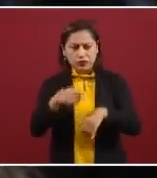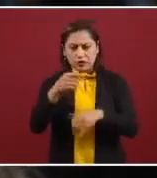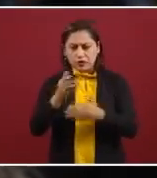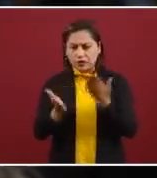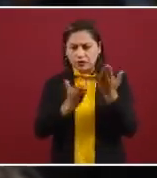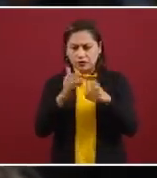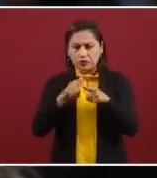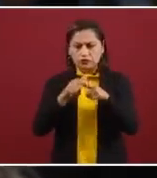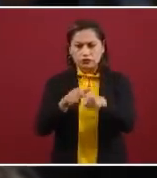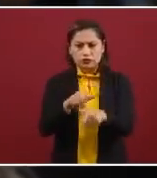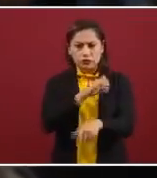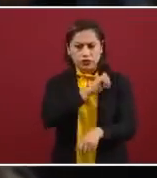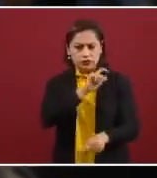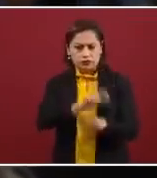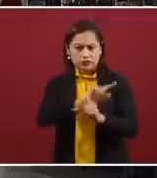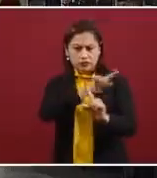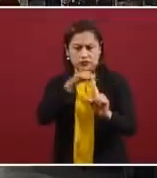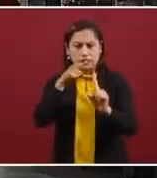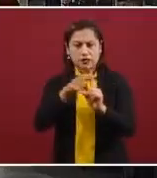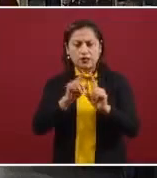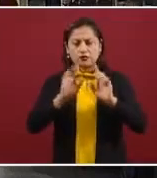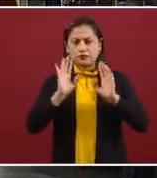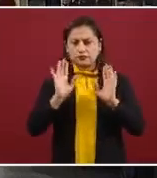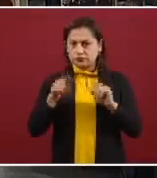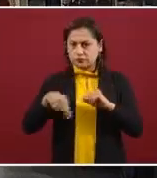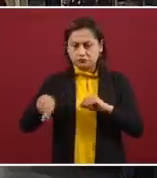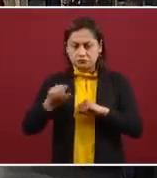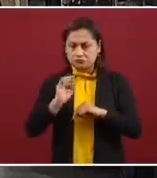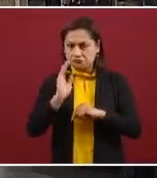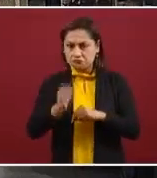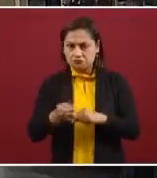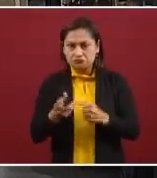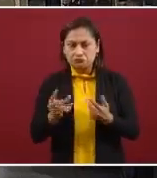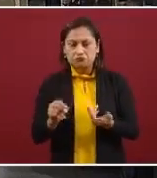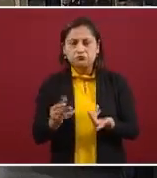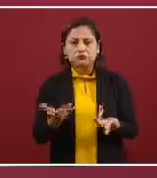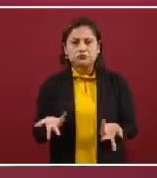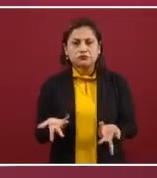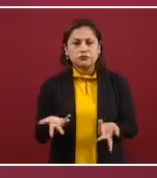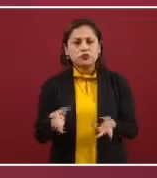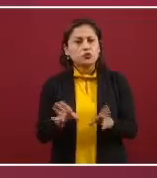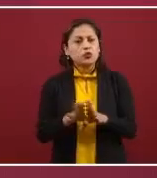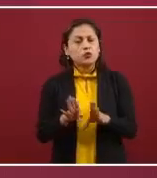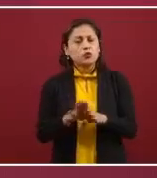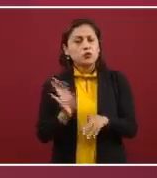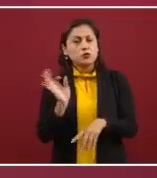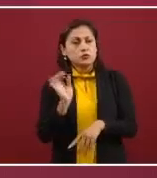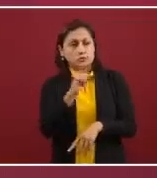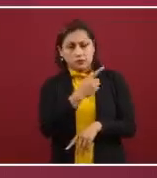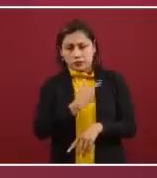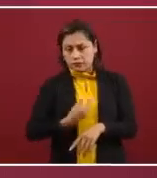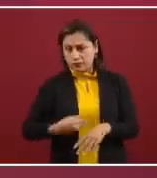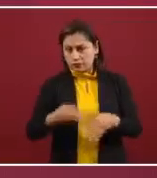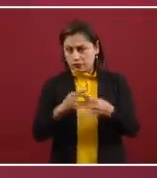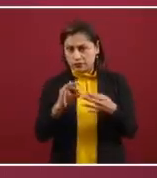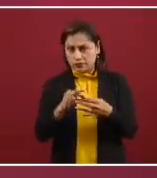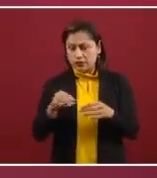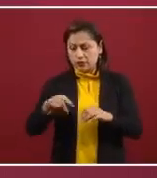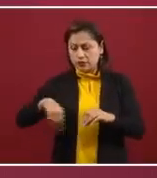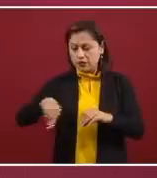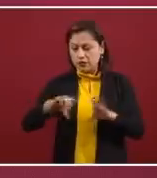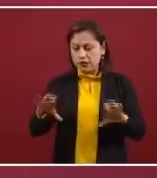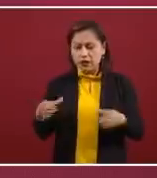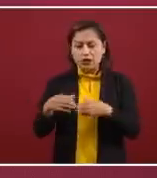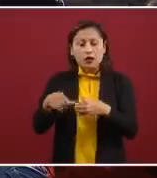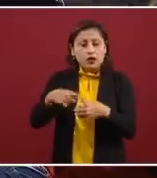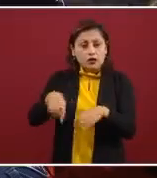Ellos plantean, y seguramente se lo van a plantear al señor presidente, que están dispuestos a ir a todas las comunidades